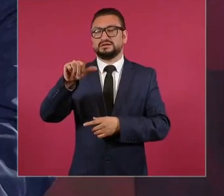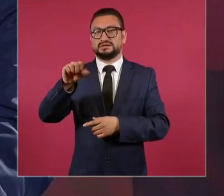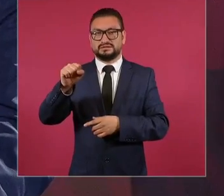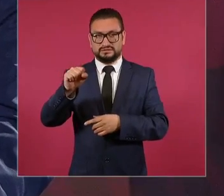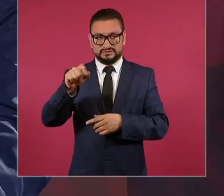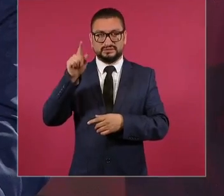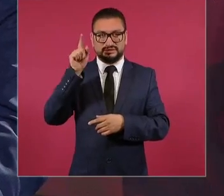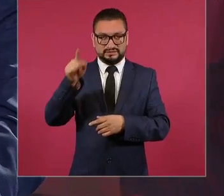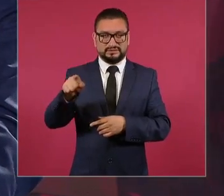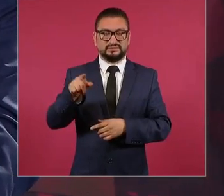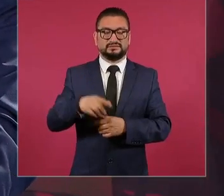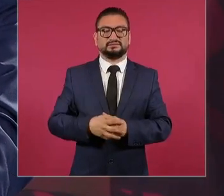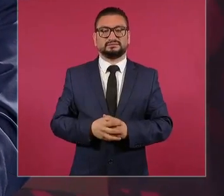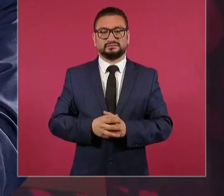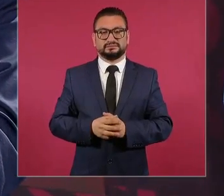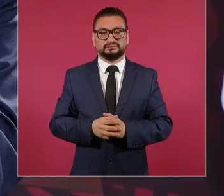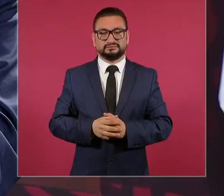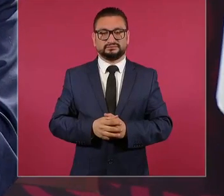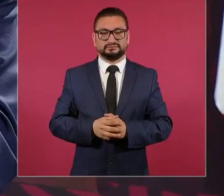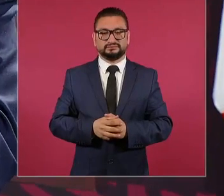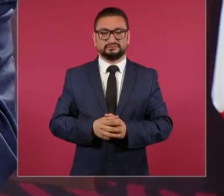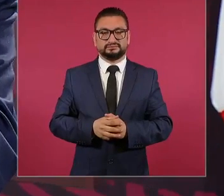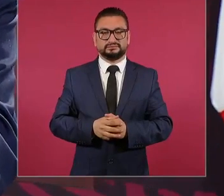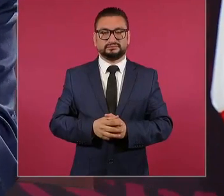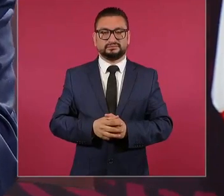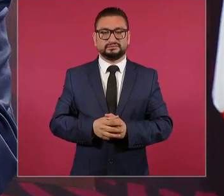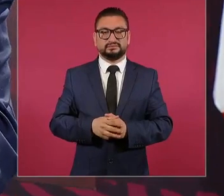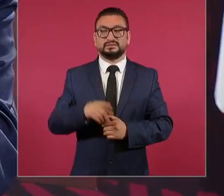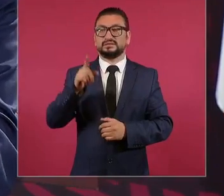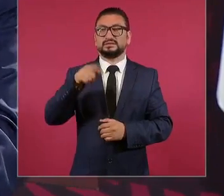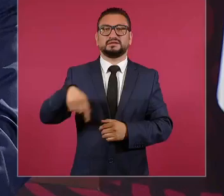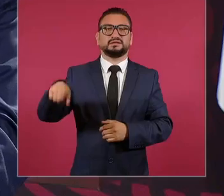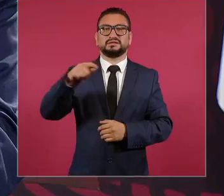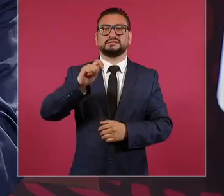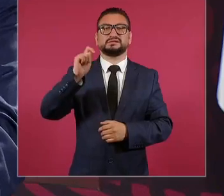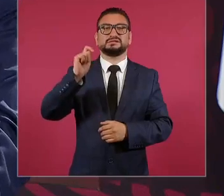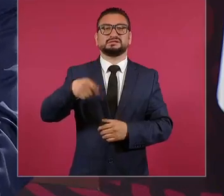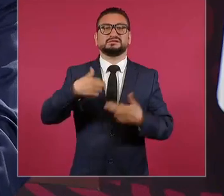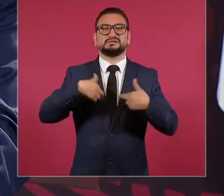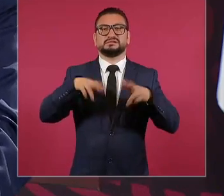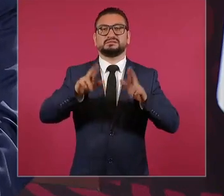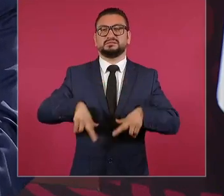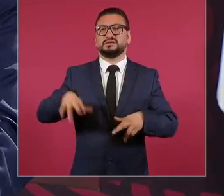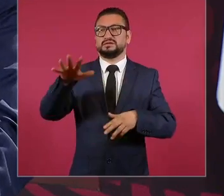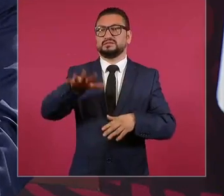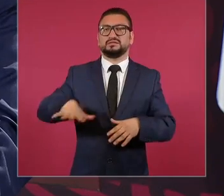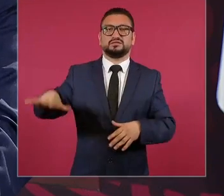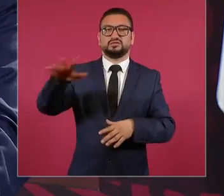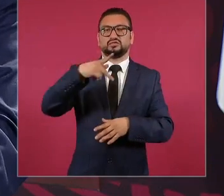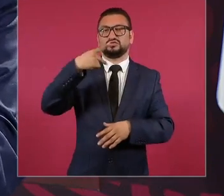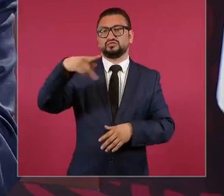y que representa a todos esos intereses.